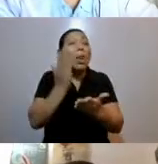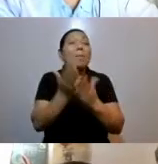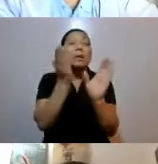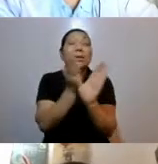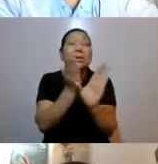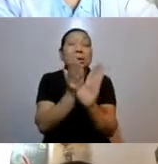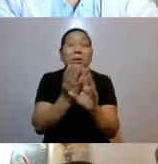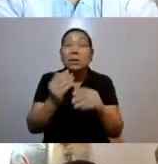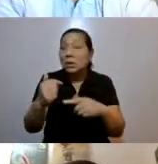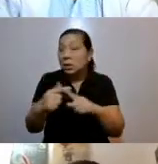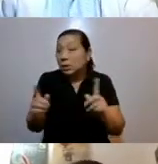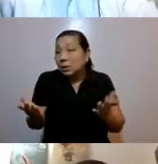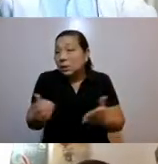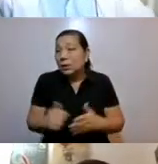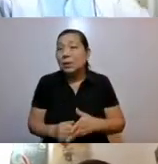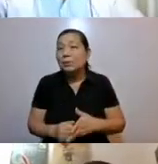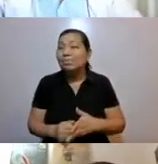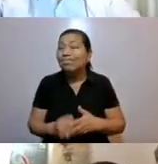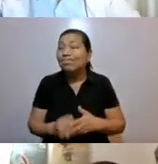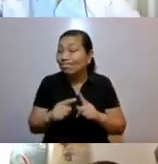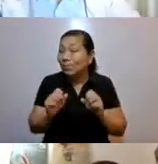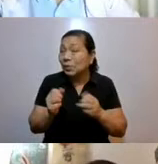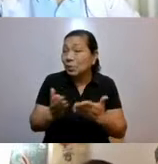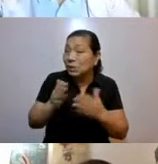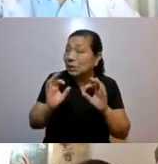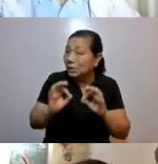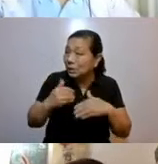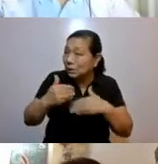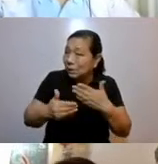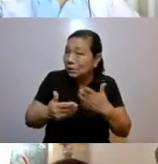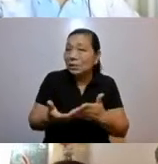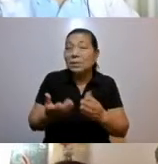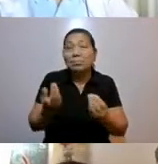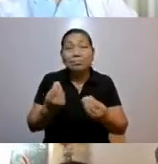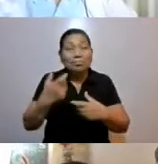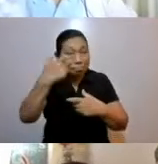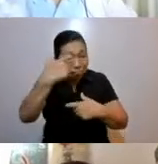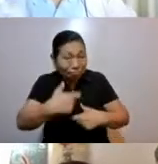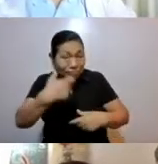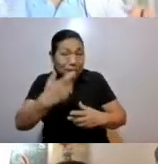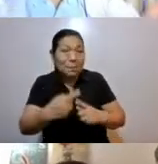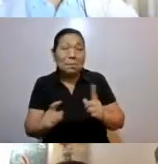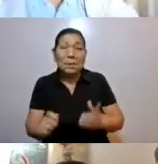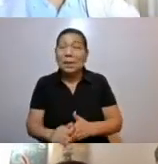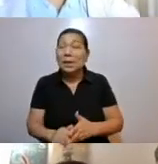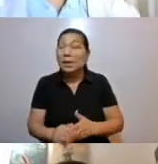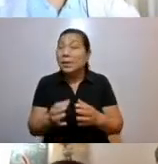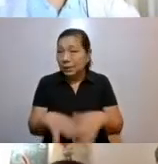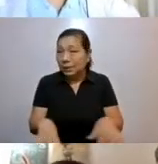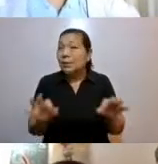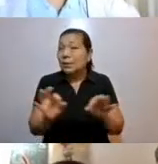el curso es variable, ¿no? Como les digo, si el problema es constante, tiende a ser orgánico. Y un tema muy